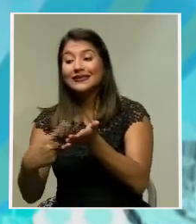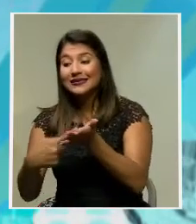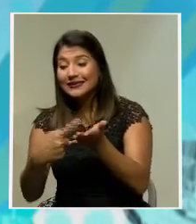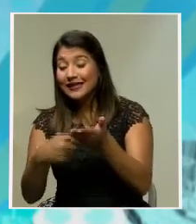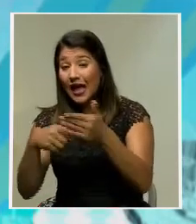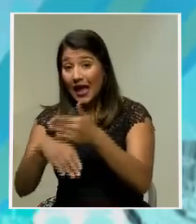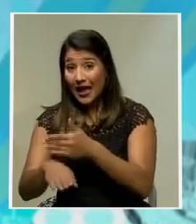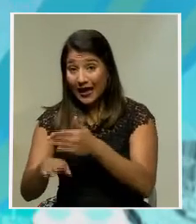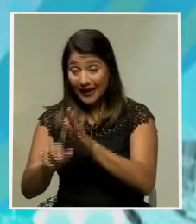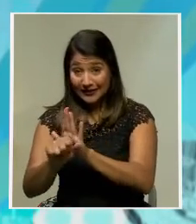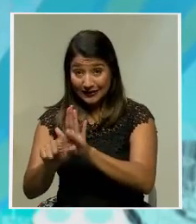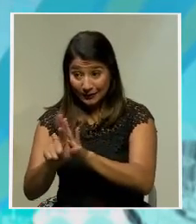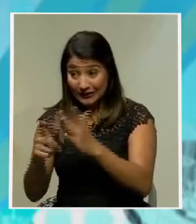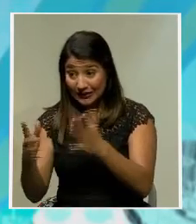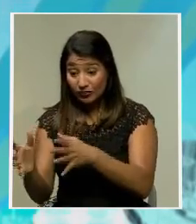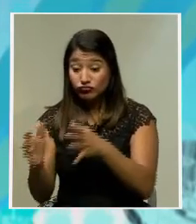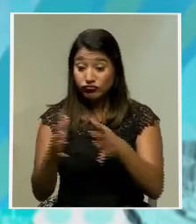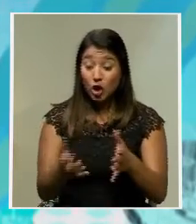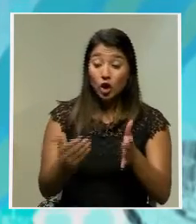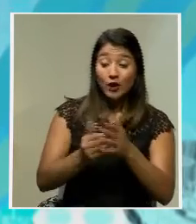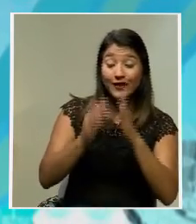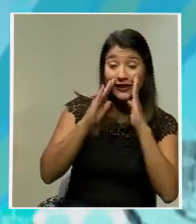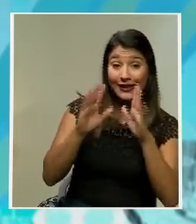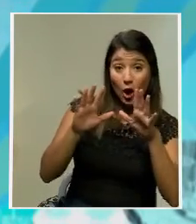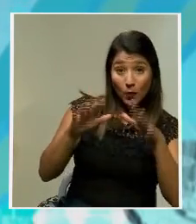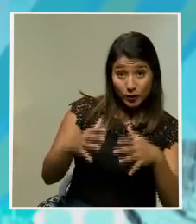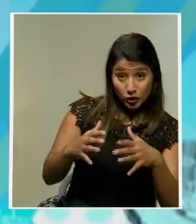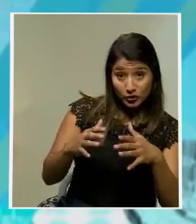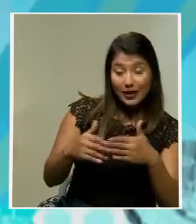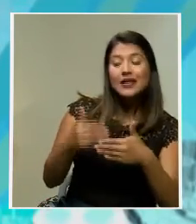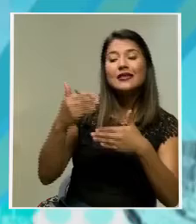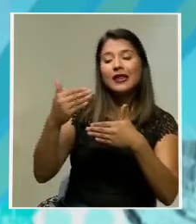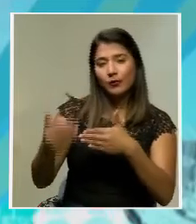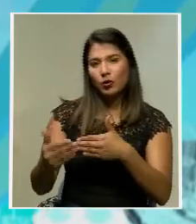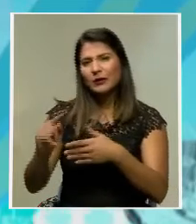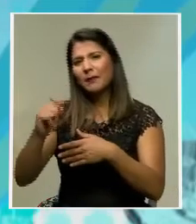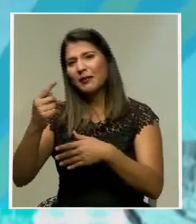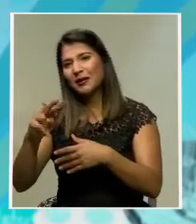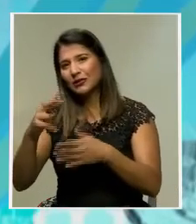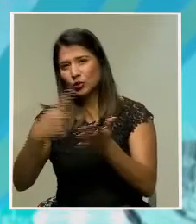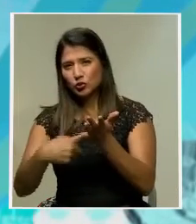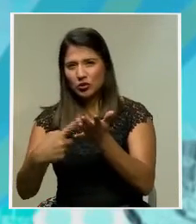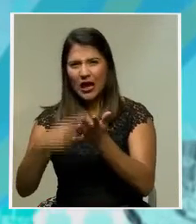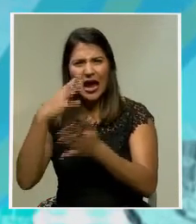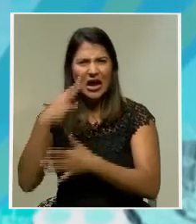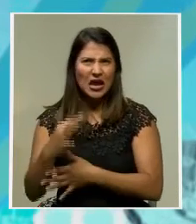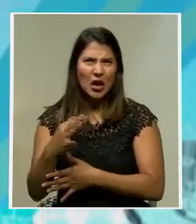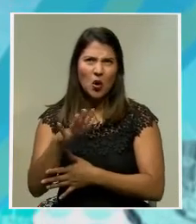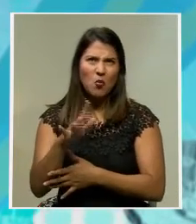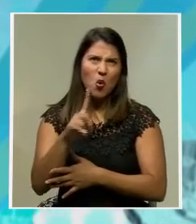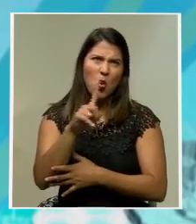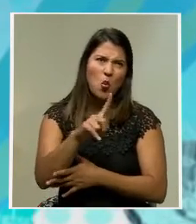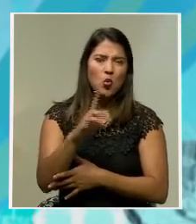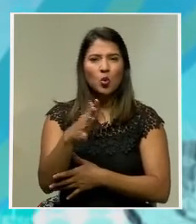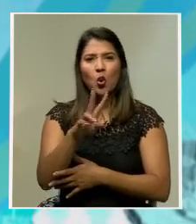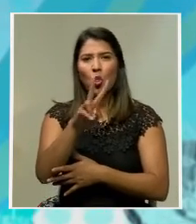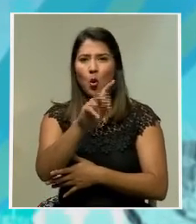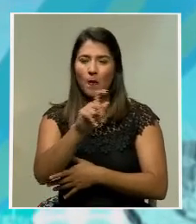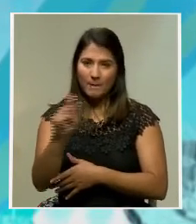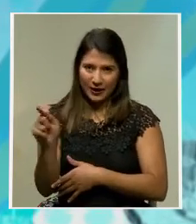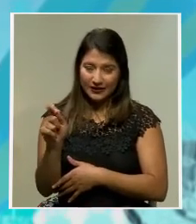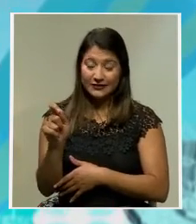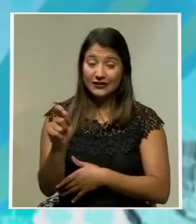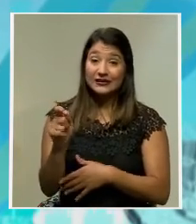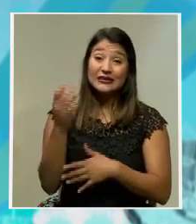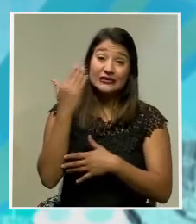ser aprobado en primer y en segundo debate. Yo estimo que tal vez unos 2 meses nos puede tomar ese tiempo, tomando en consideración que